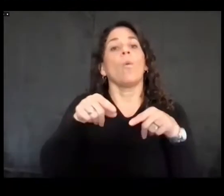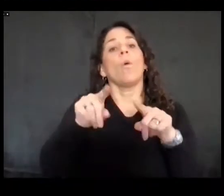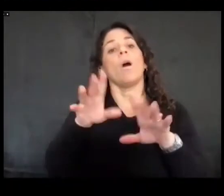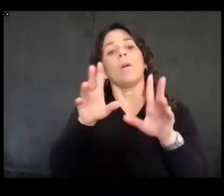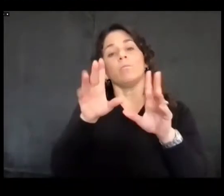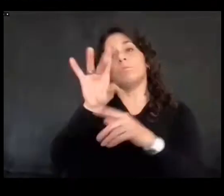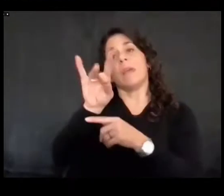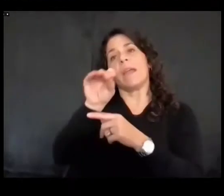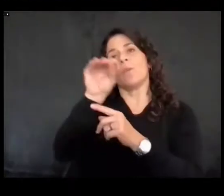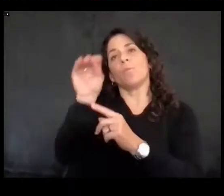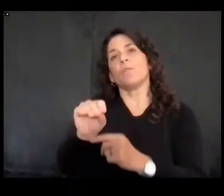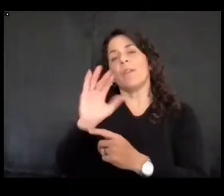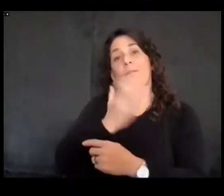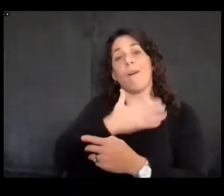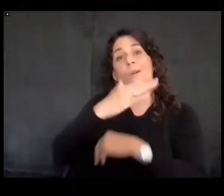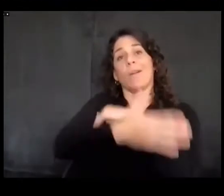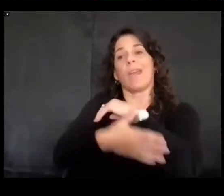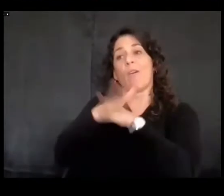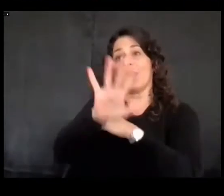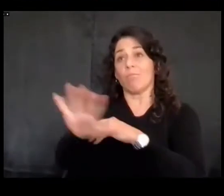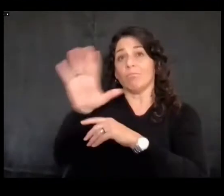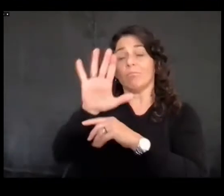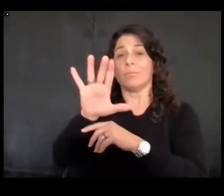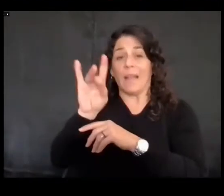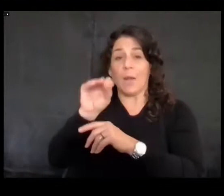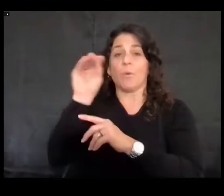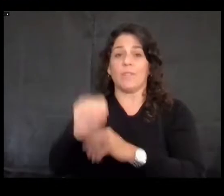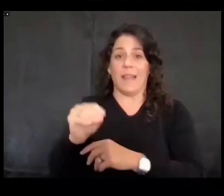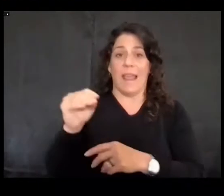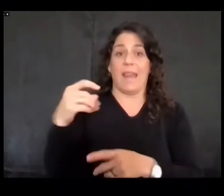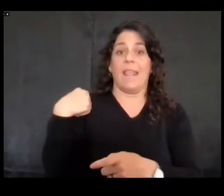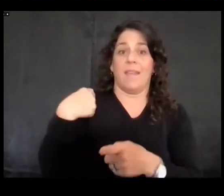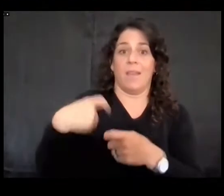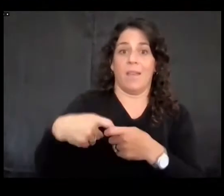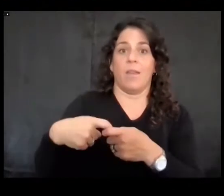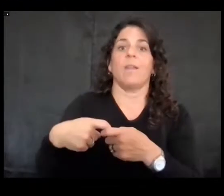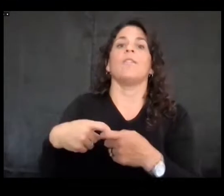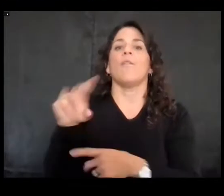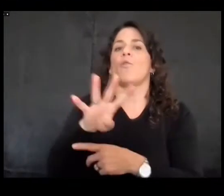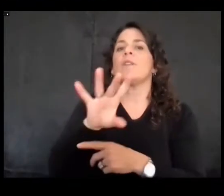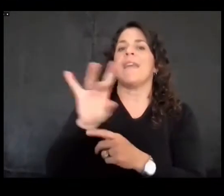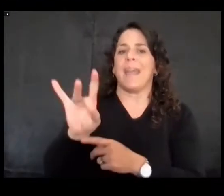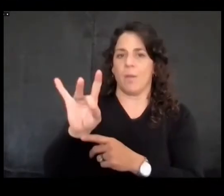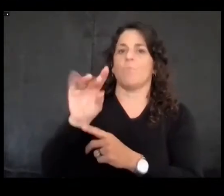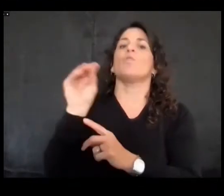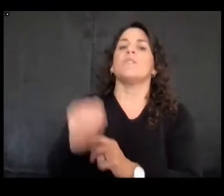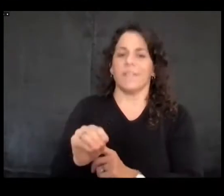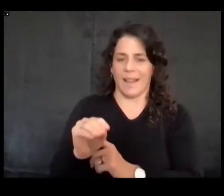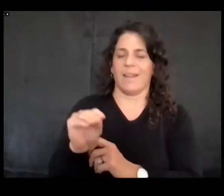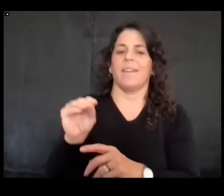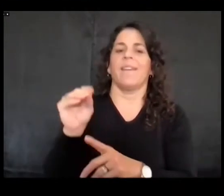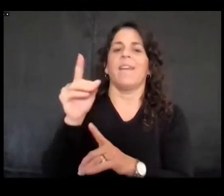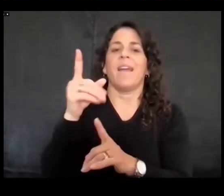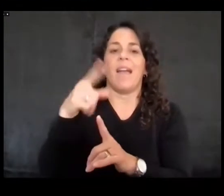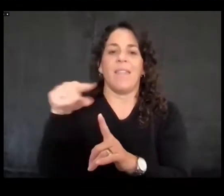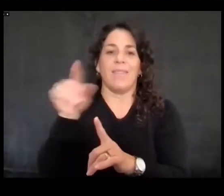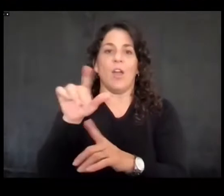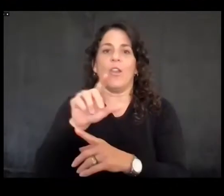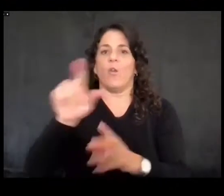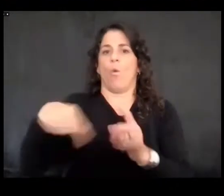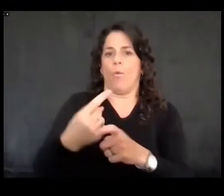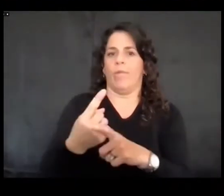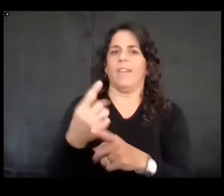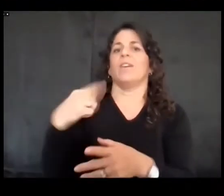48% del candado es hispano solamente 20 por ciento de esos vacunados son hispanos eso nos